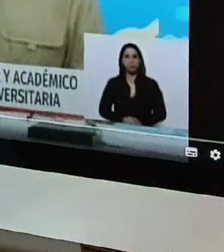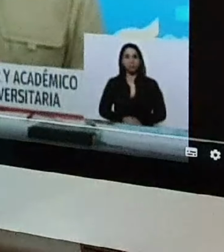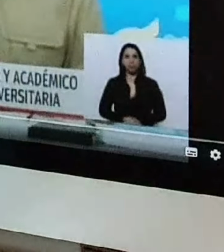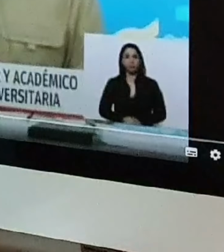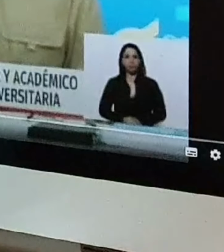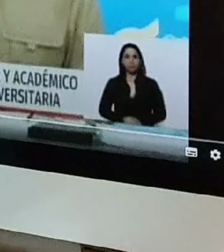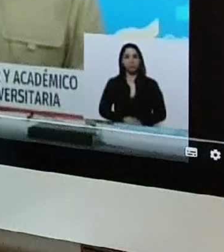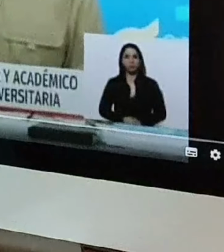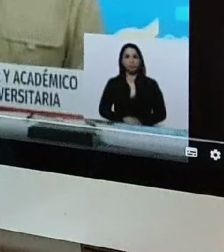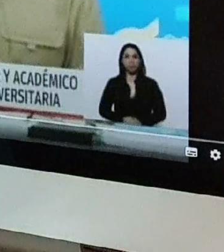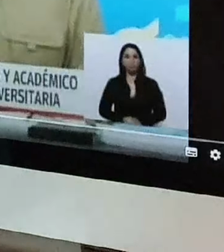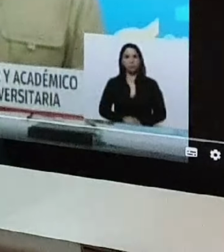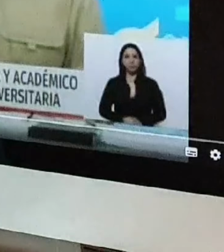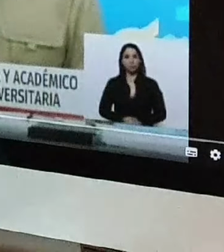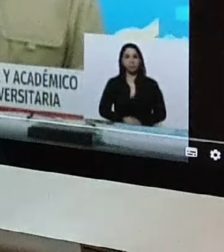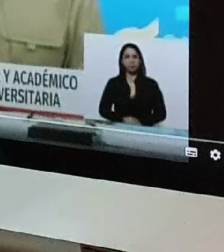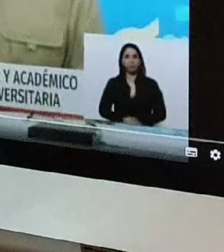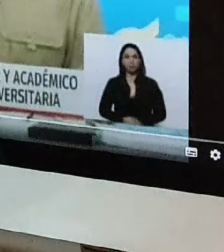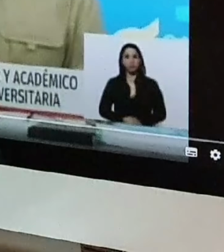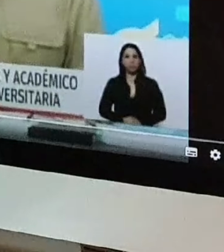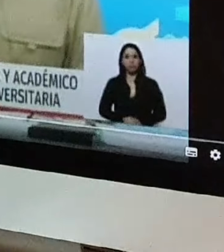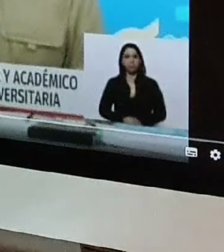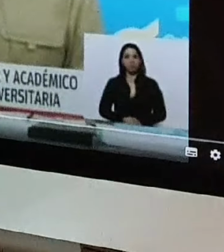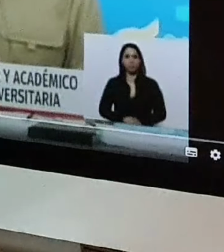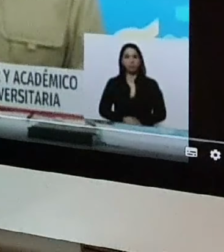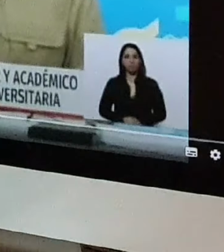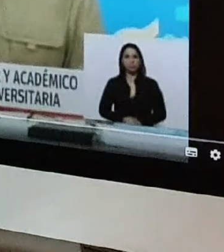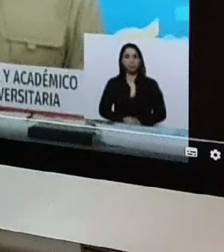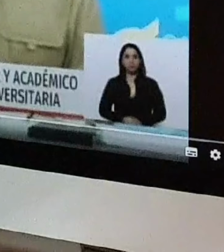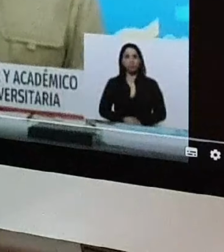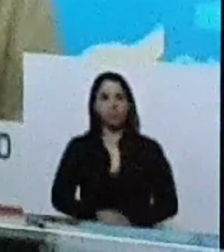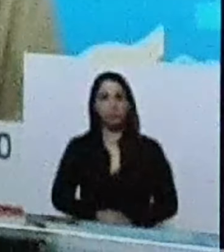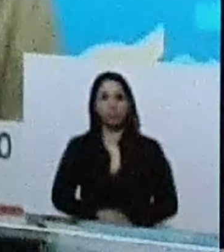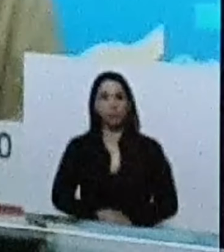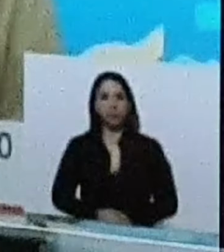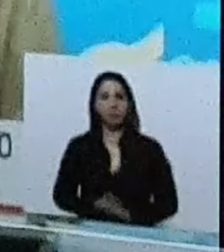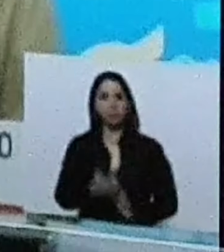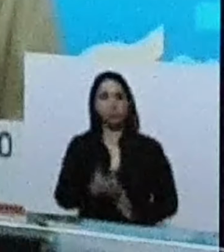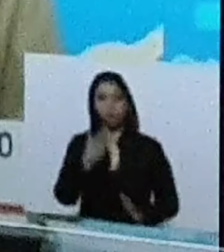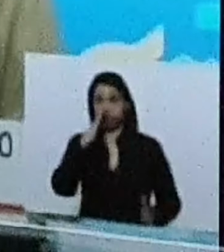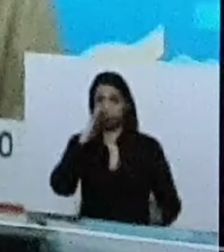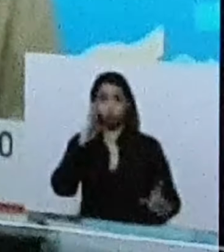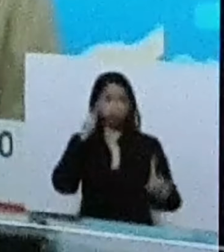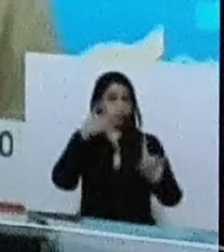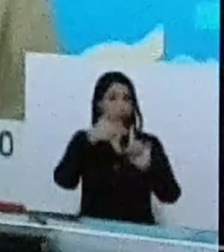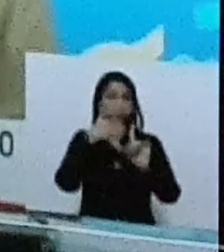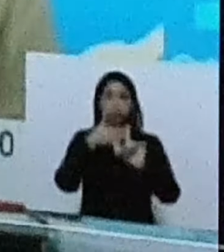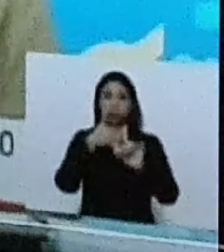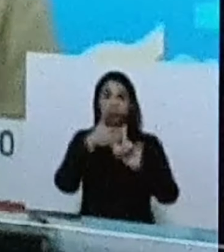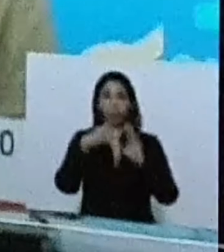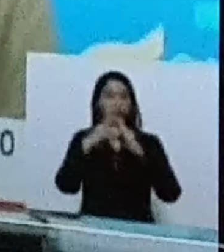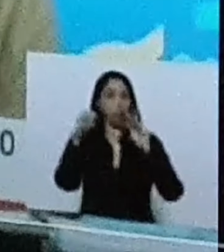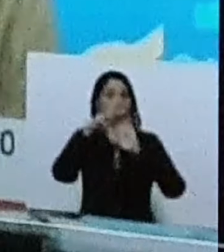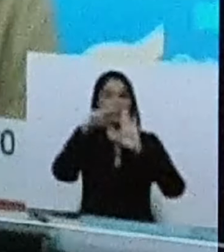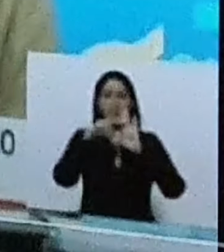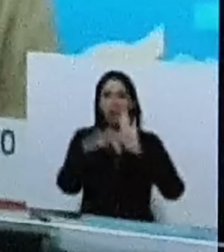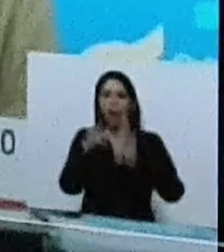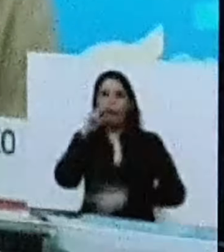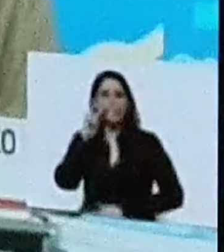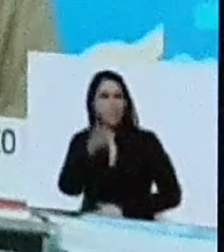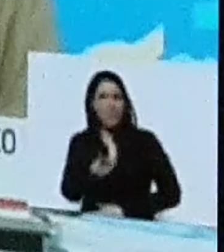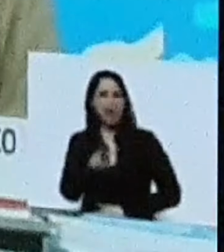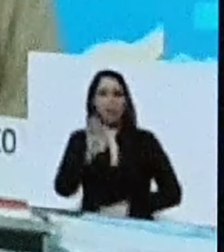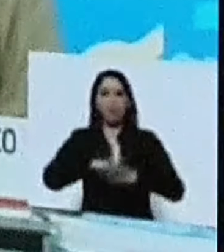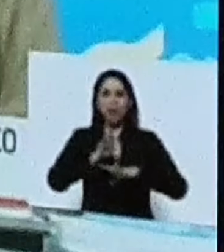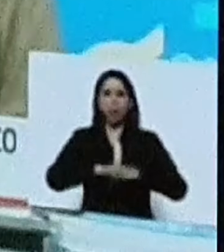da Rússia. Vejamos o que diz o Maduro. En todo nivel, ustedes ven lo que pasó con los precios